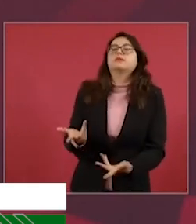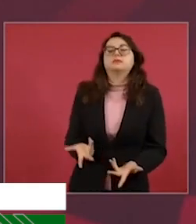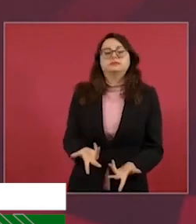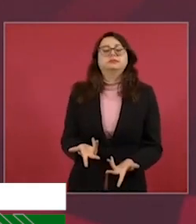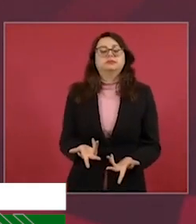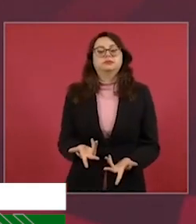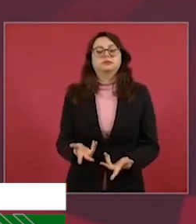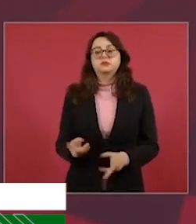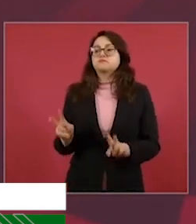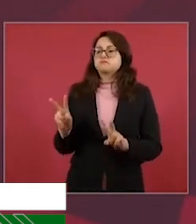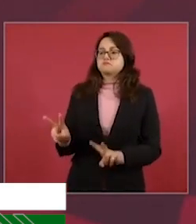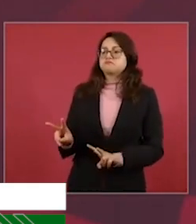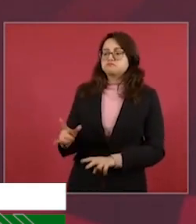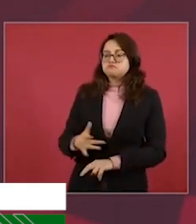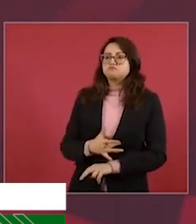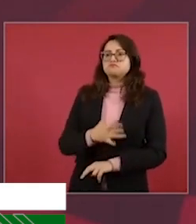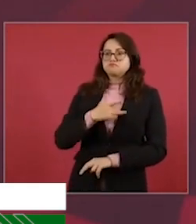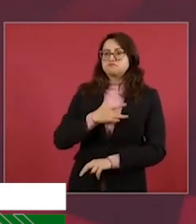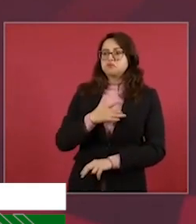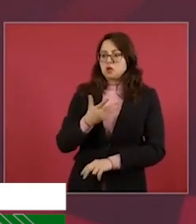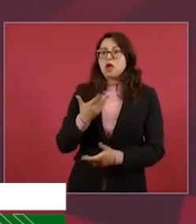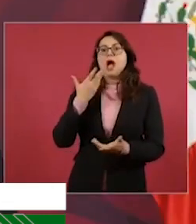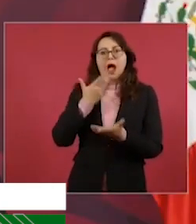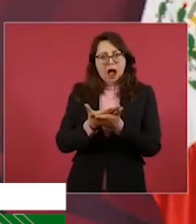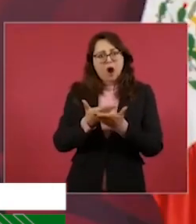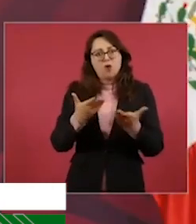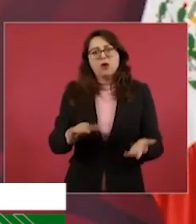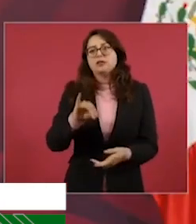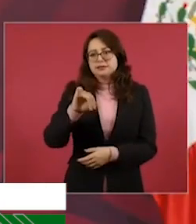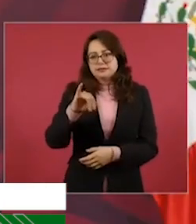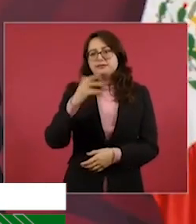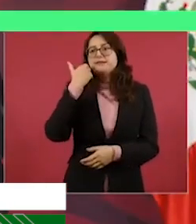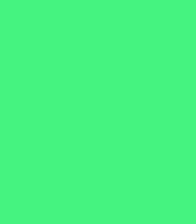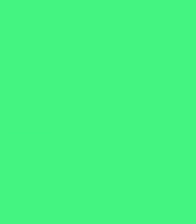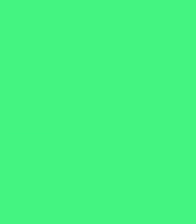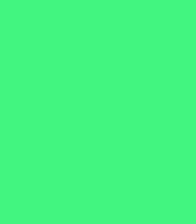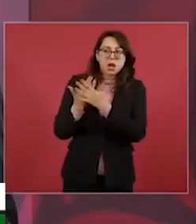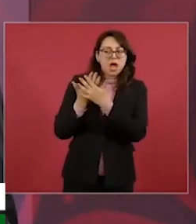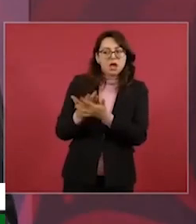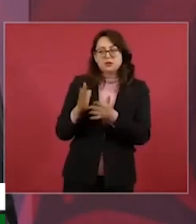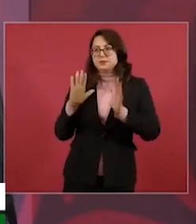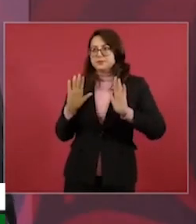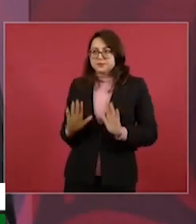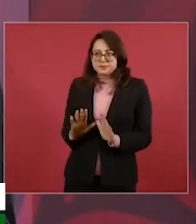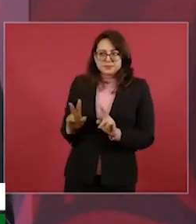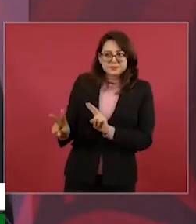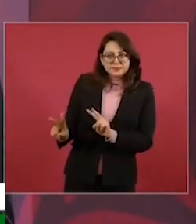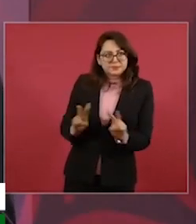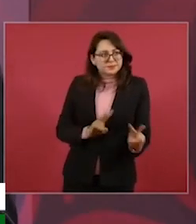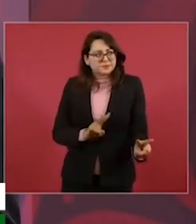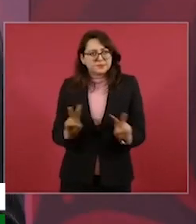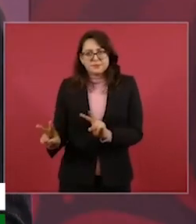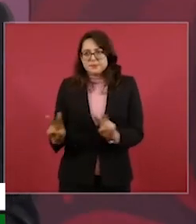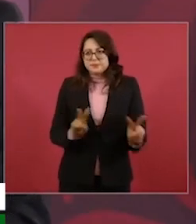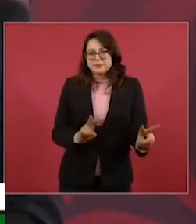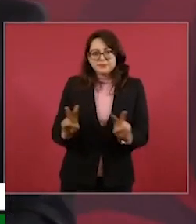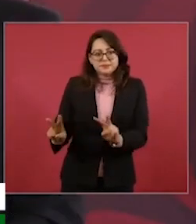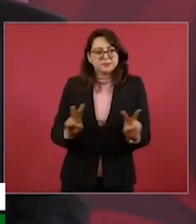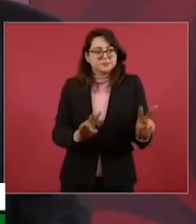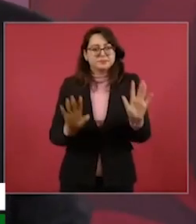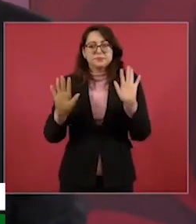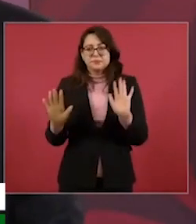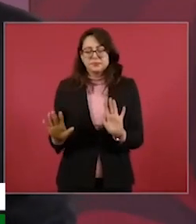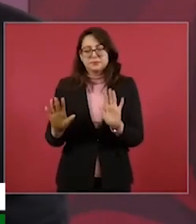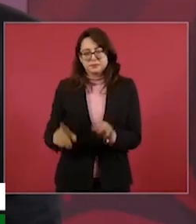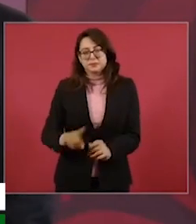y de deseos de que esto se atienda. Andrés Manuel López Obrador pidió